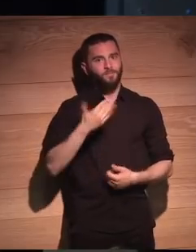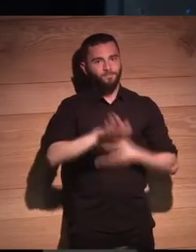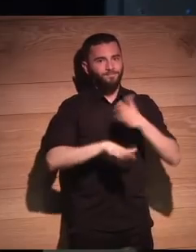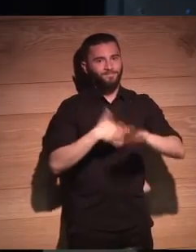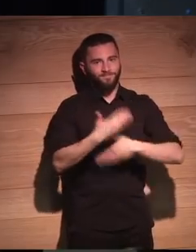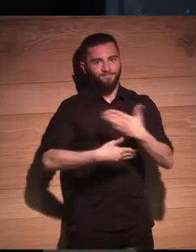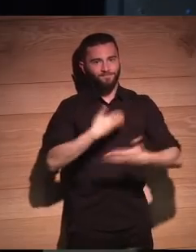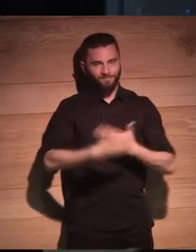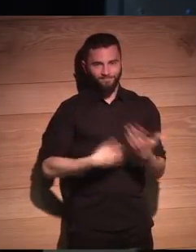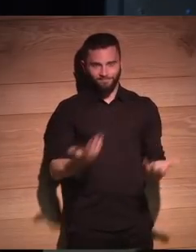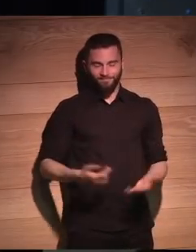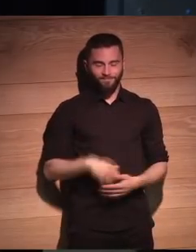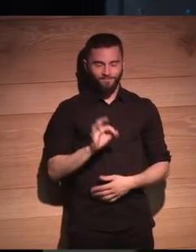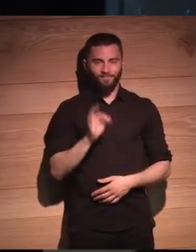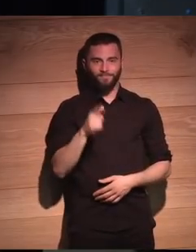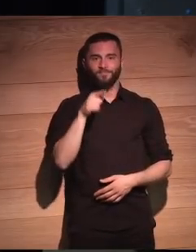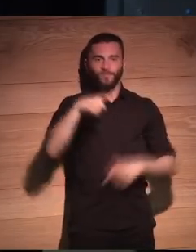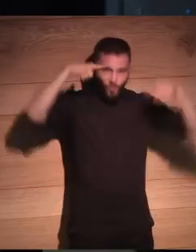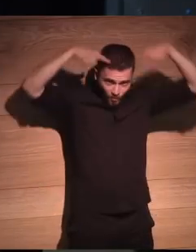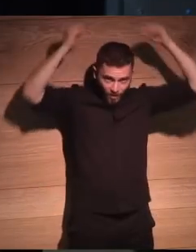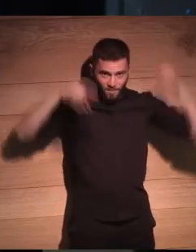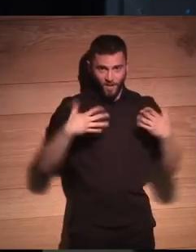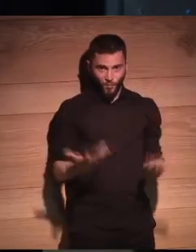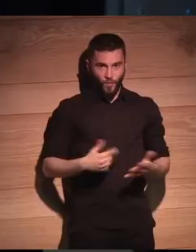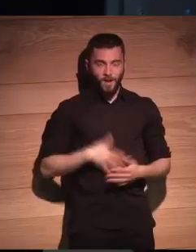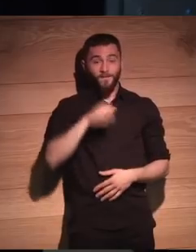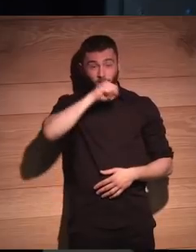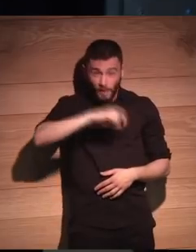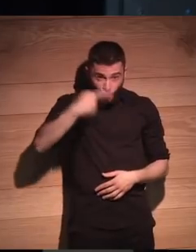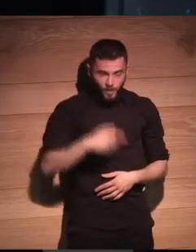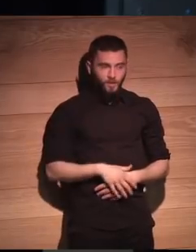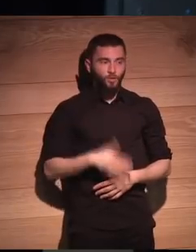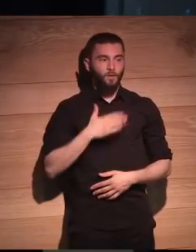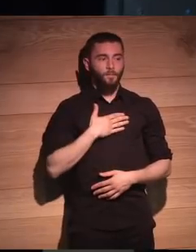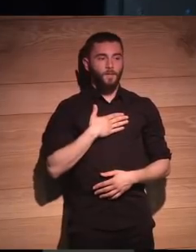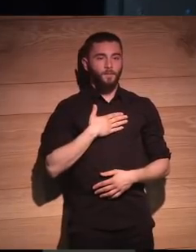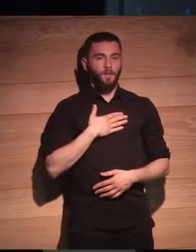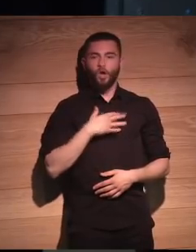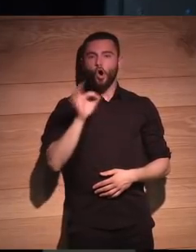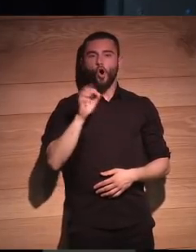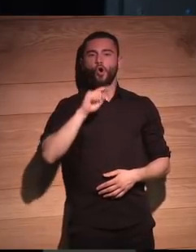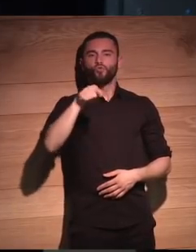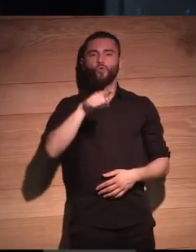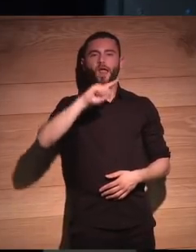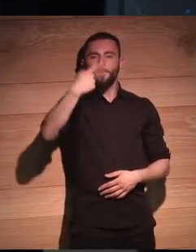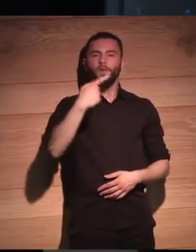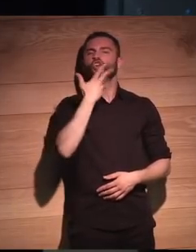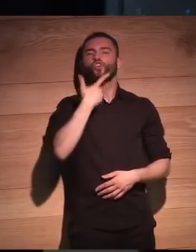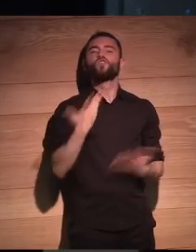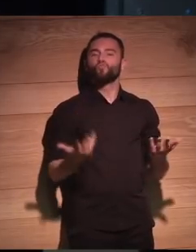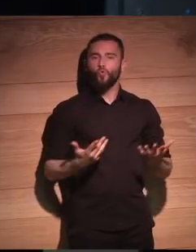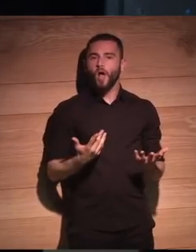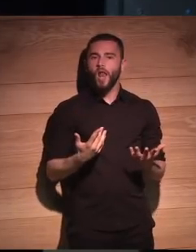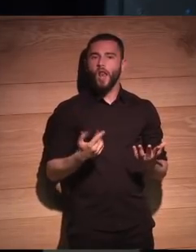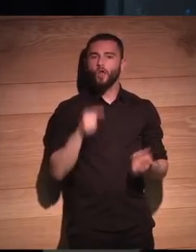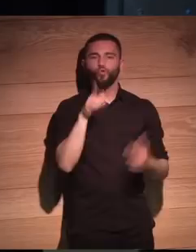efectivamente. ¿Cuál es tu Batman? Mi favorito es... Sí, o el primero que conociste. Me gustaría saber cómo fue